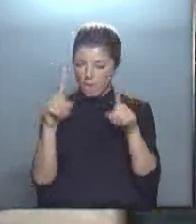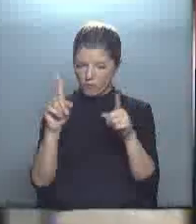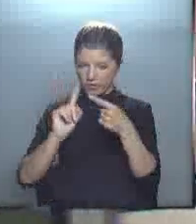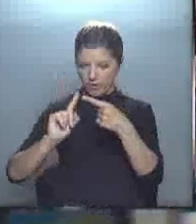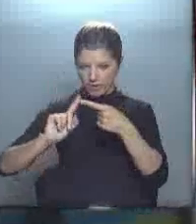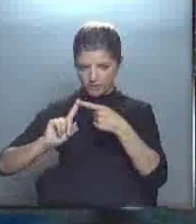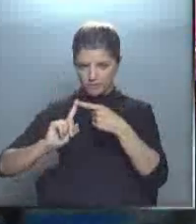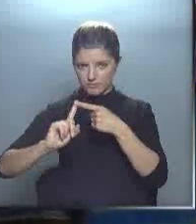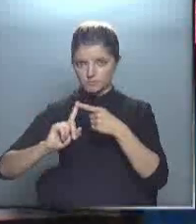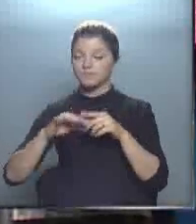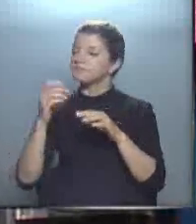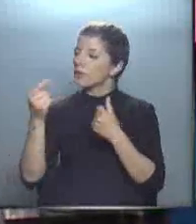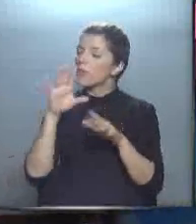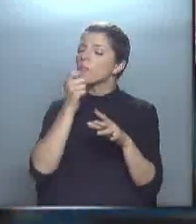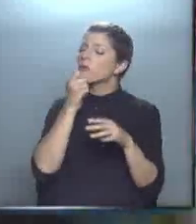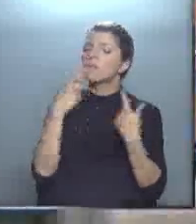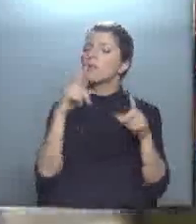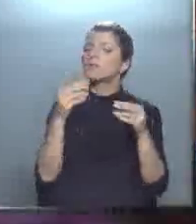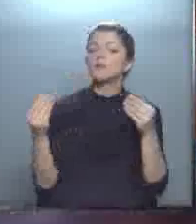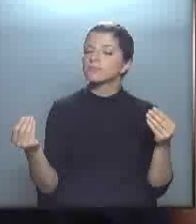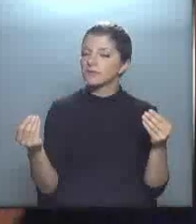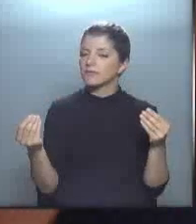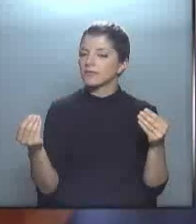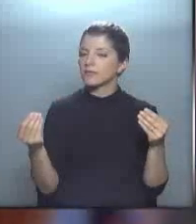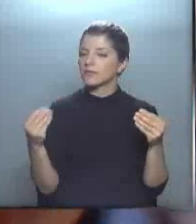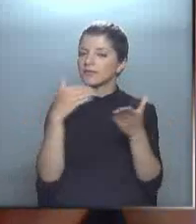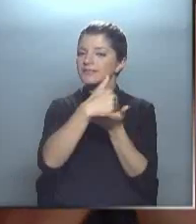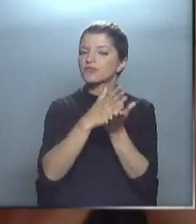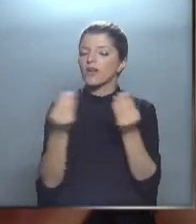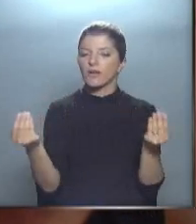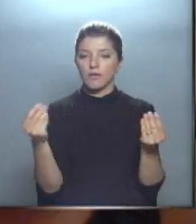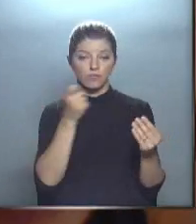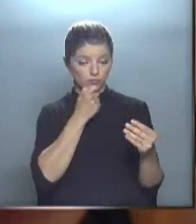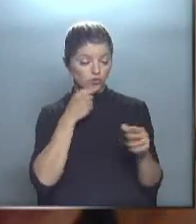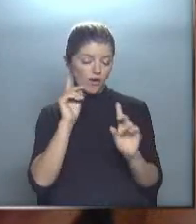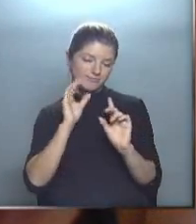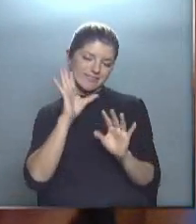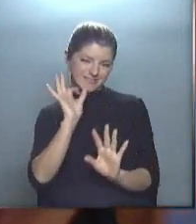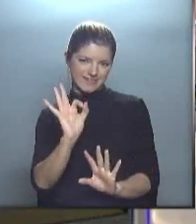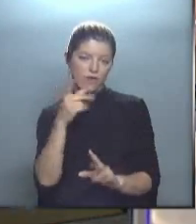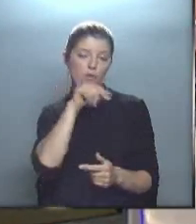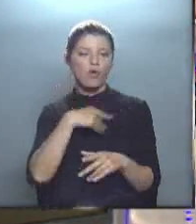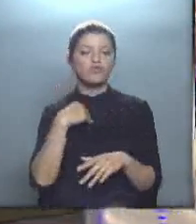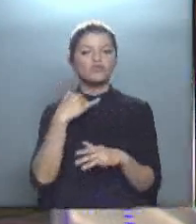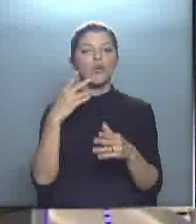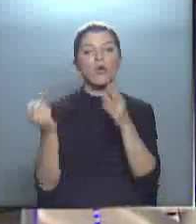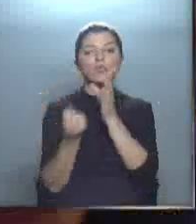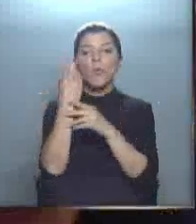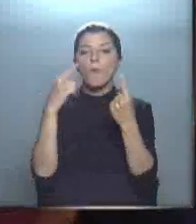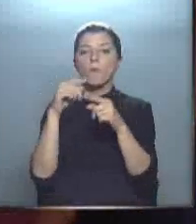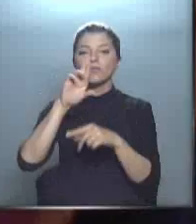el tema de la música me interesa. ¿En qué le gustaría estar en el tema de la música? Va, ya estoy en el tema de la música. ¿Qué hace usted? Hago rap. ¿Hace rap? Sí, aunque